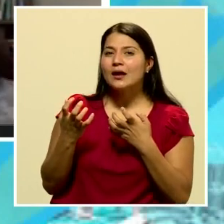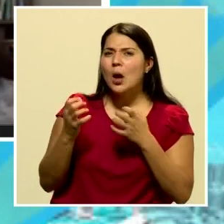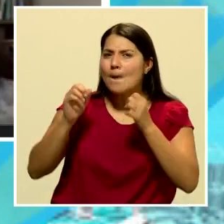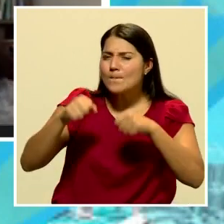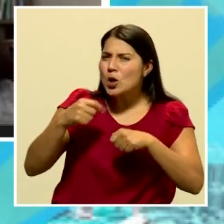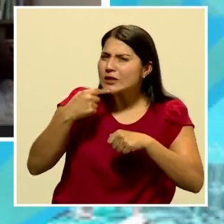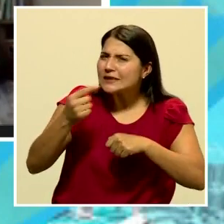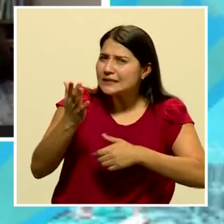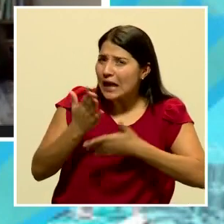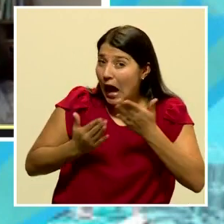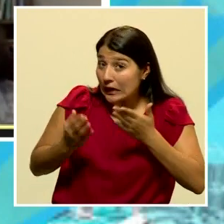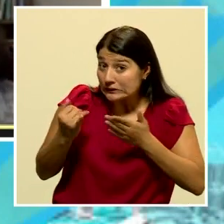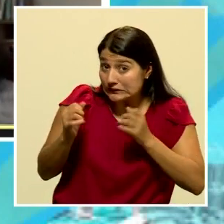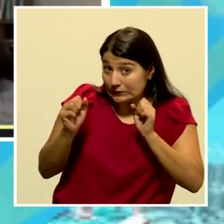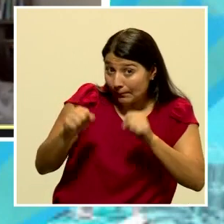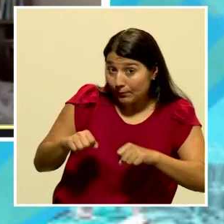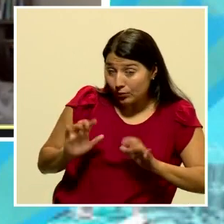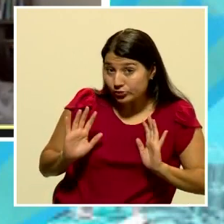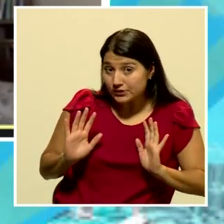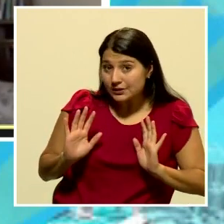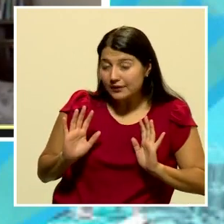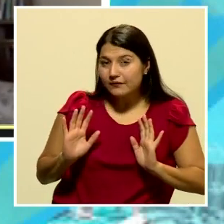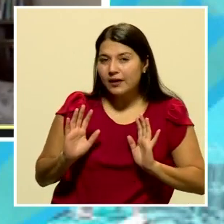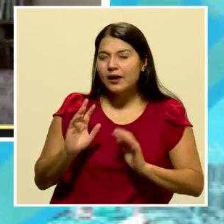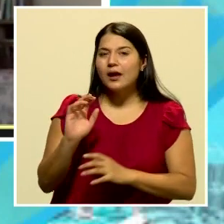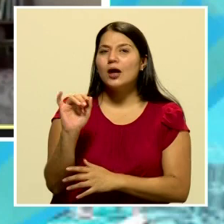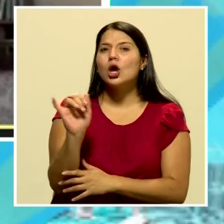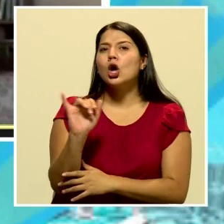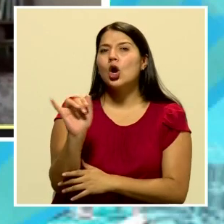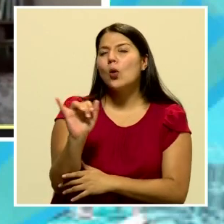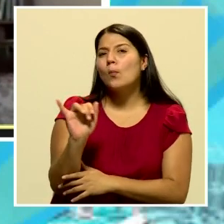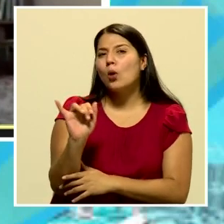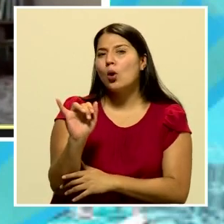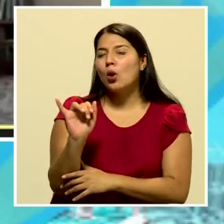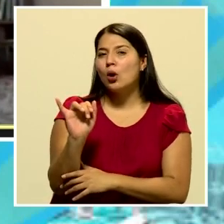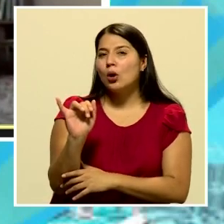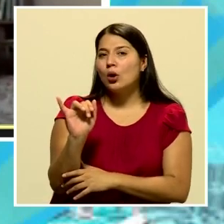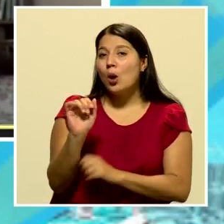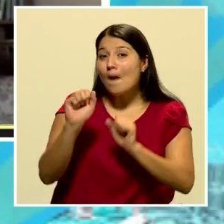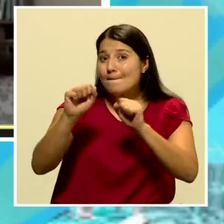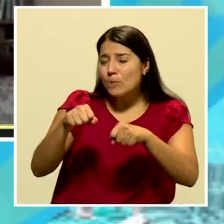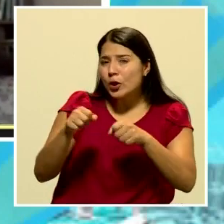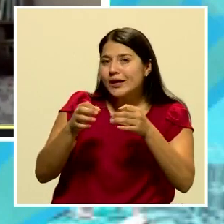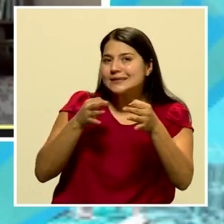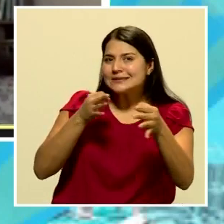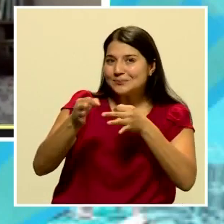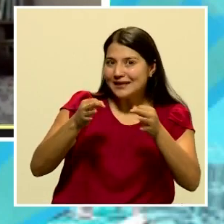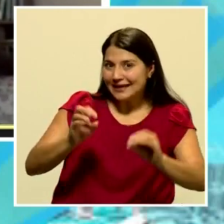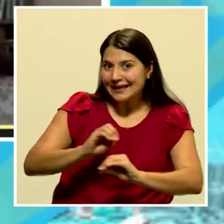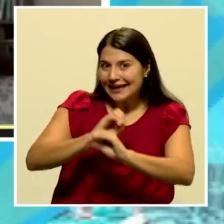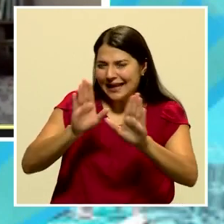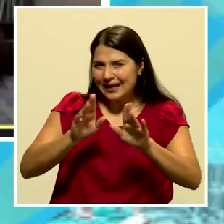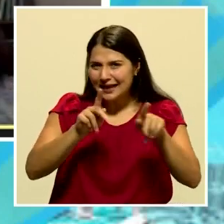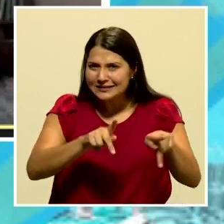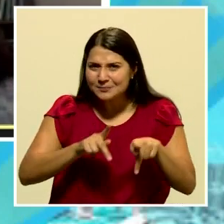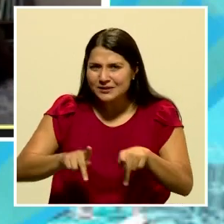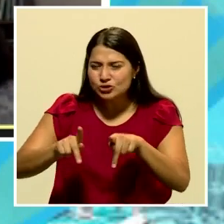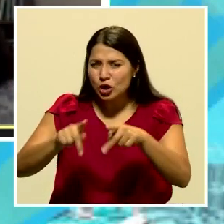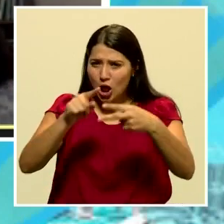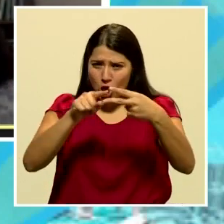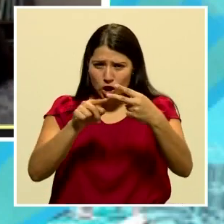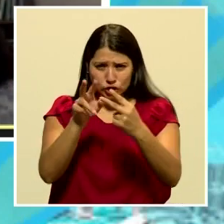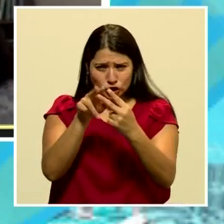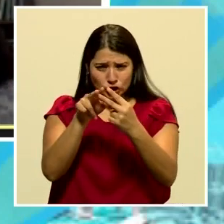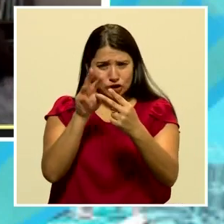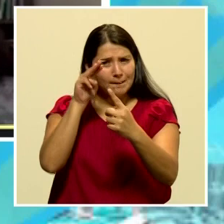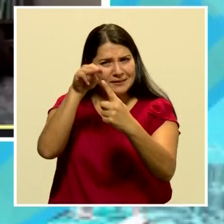decir una cosita, si es posible, como dejar a la audiencia como con 2